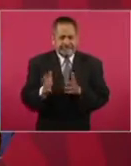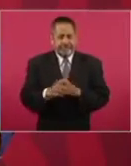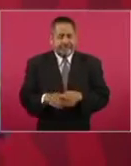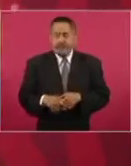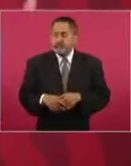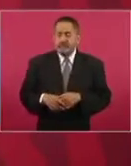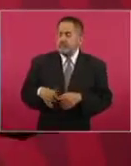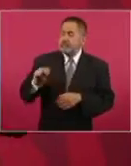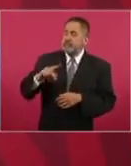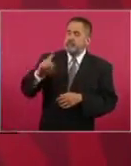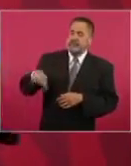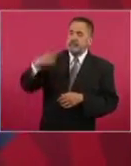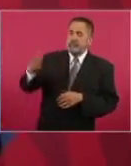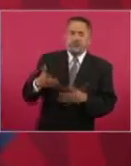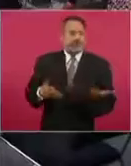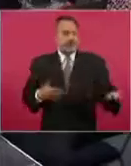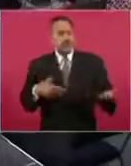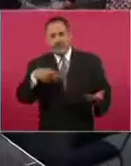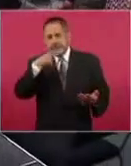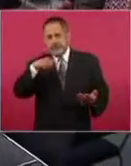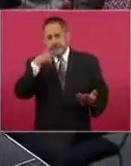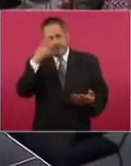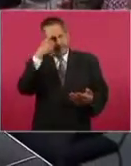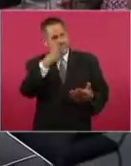de que tiene que dar a luz